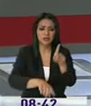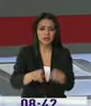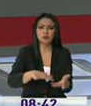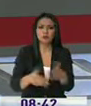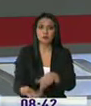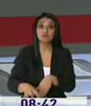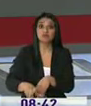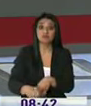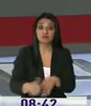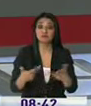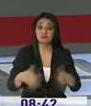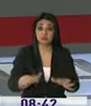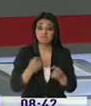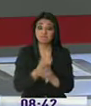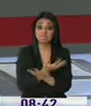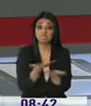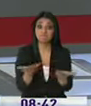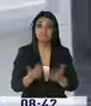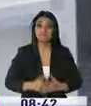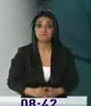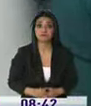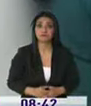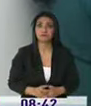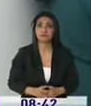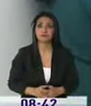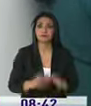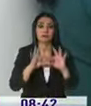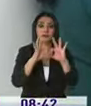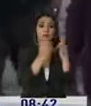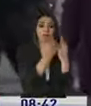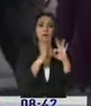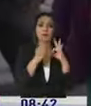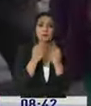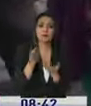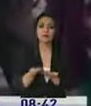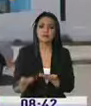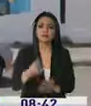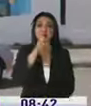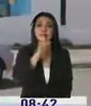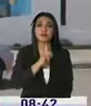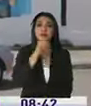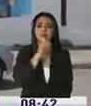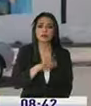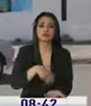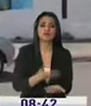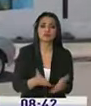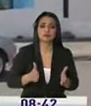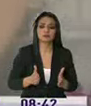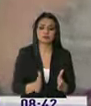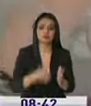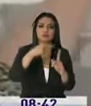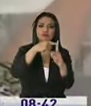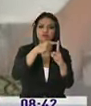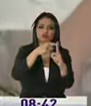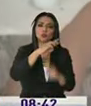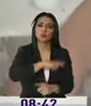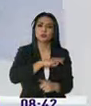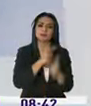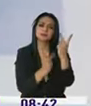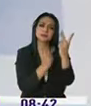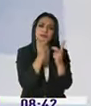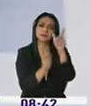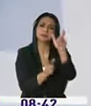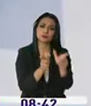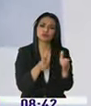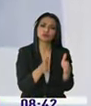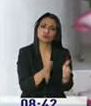sido robados. Veamos. Varias familias en el cantón Salcedo llegaron al cementerio municipal para visitar a sus seres